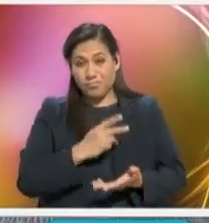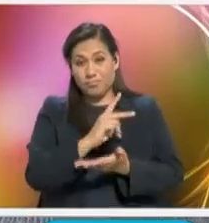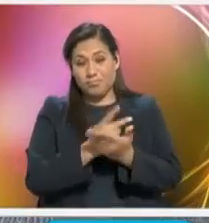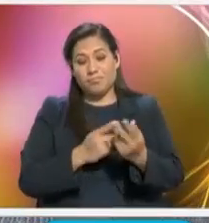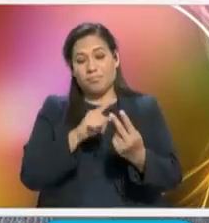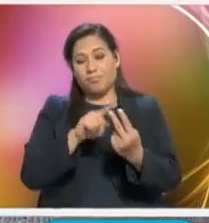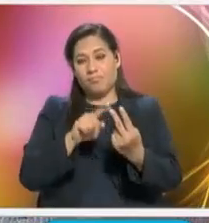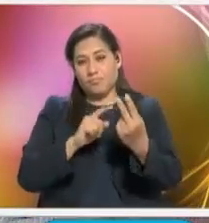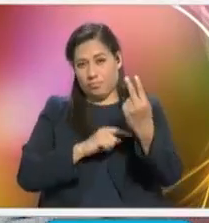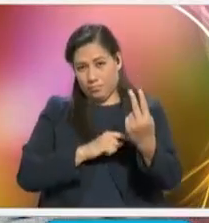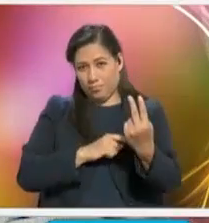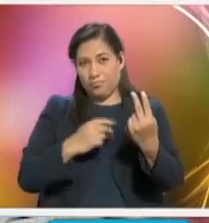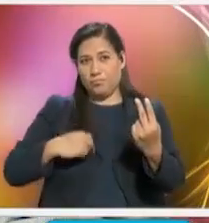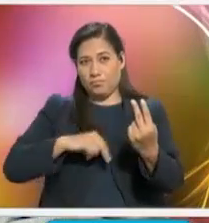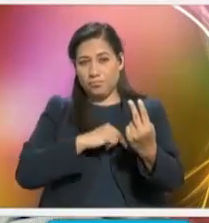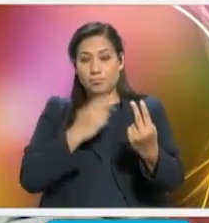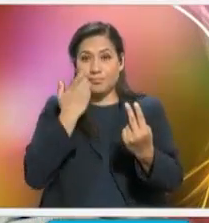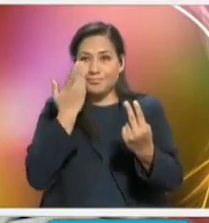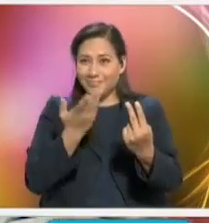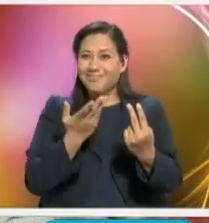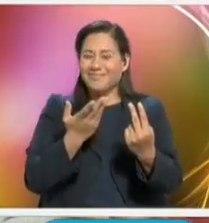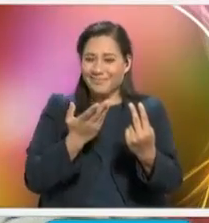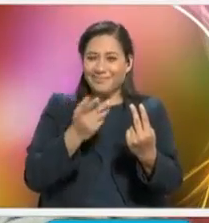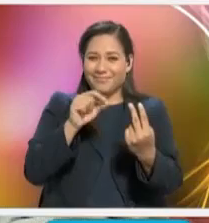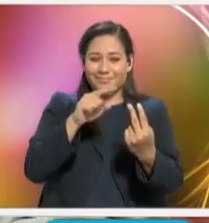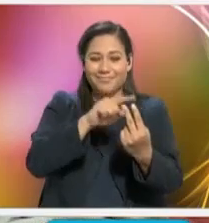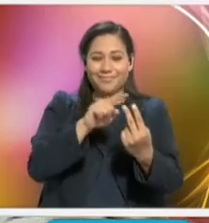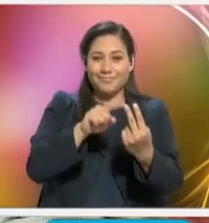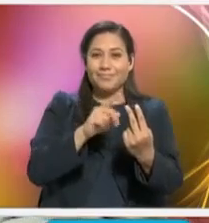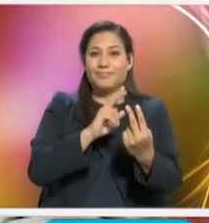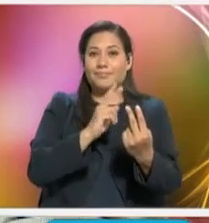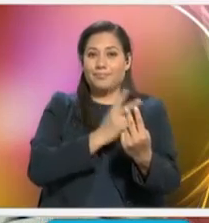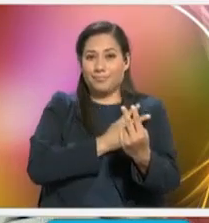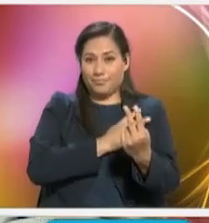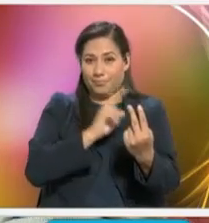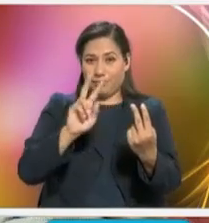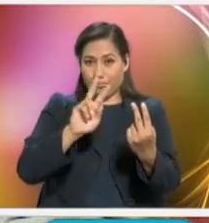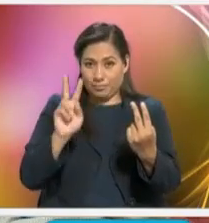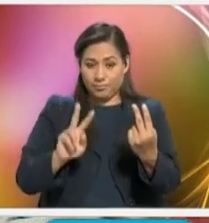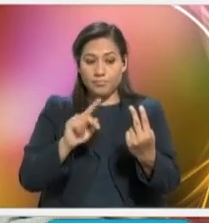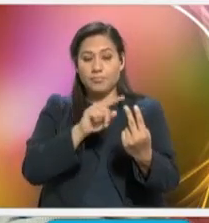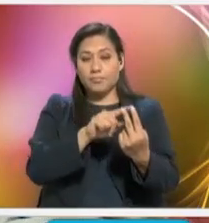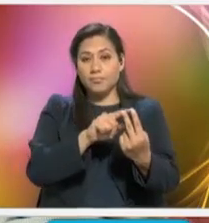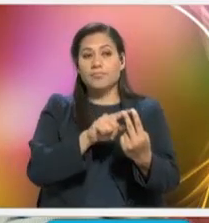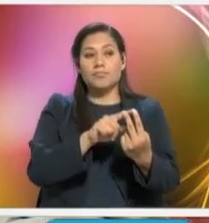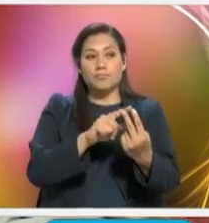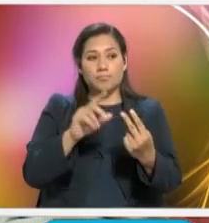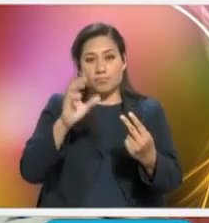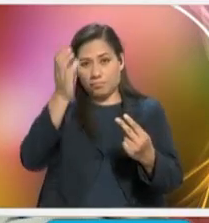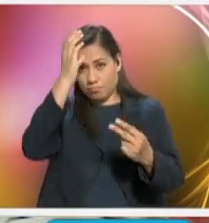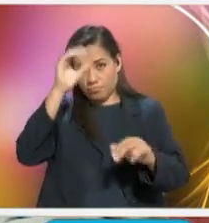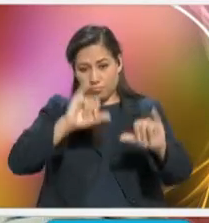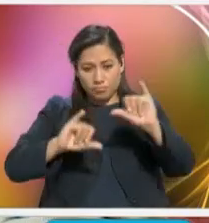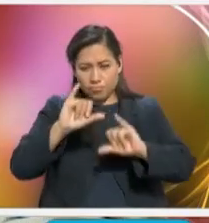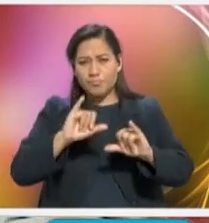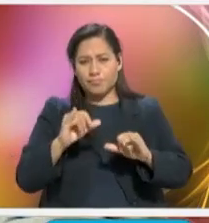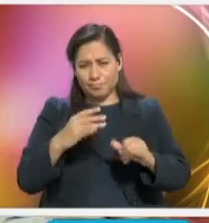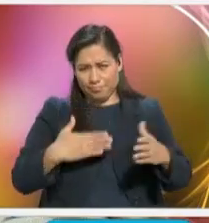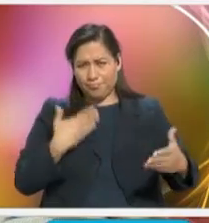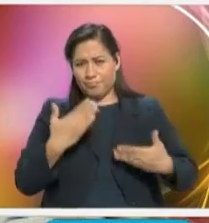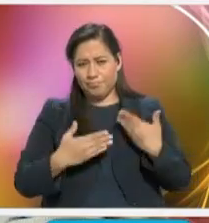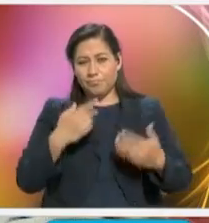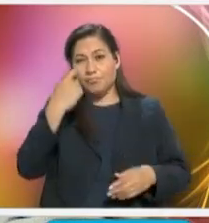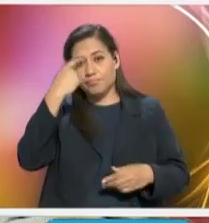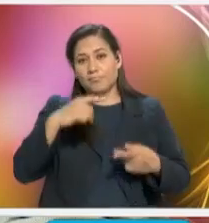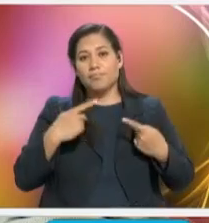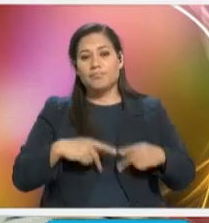dos cosas que queremos destacar. El espacio de verano, de verano científicamente divertido, que es un espacio dirigido